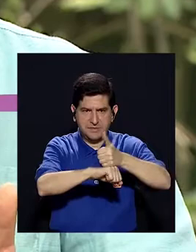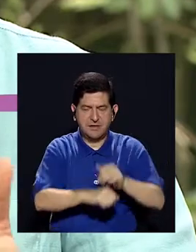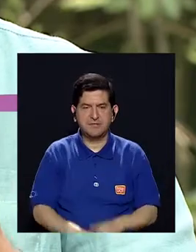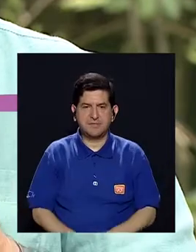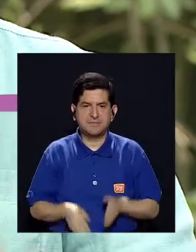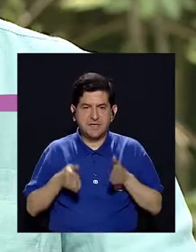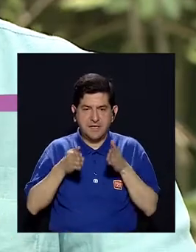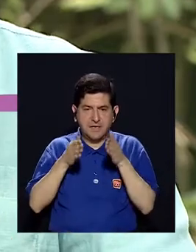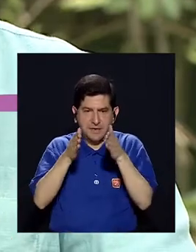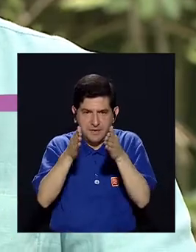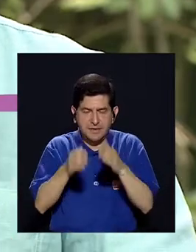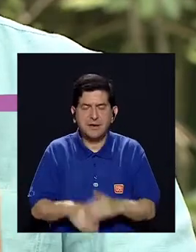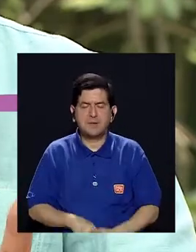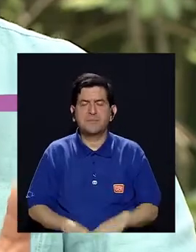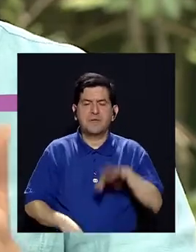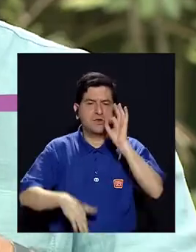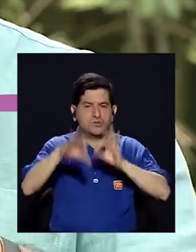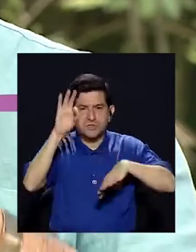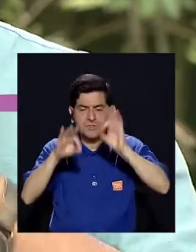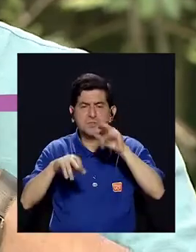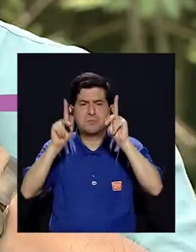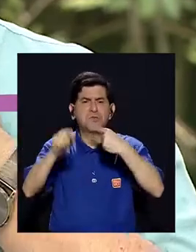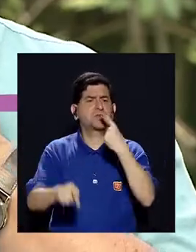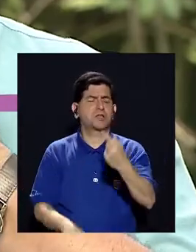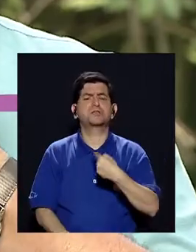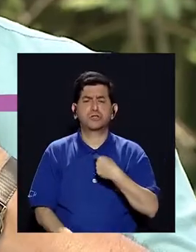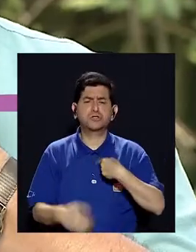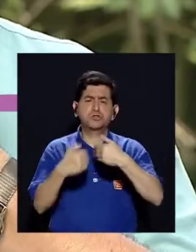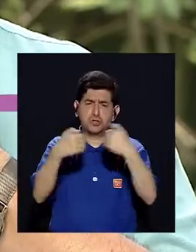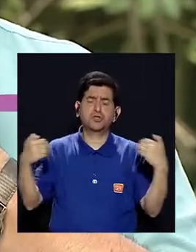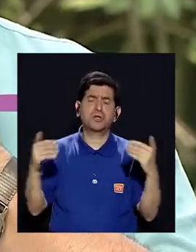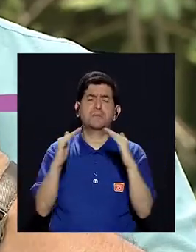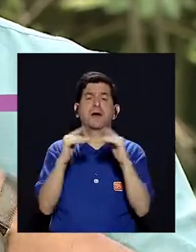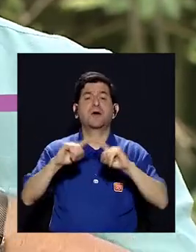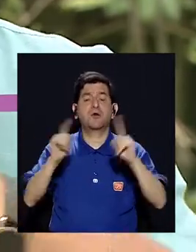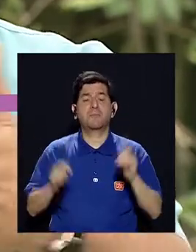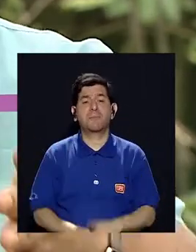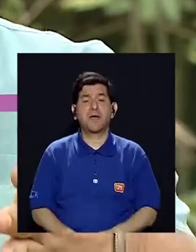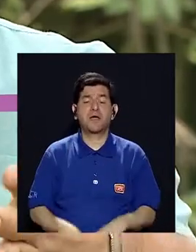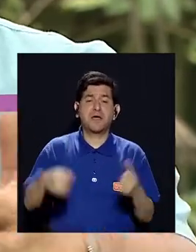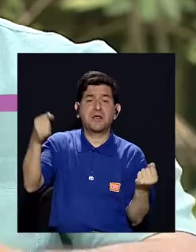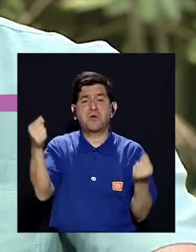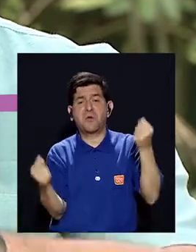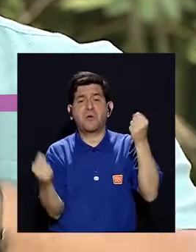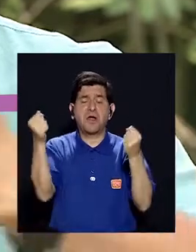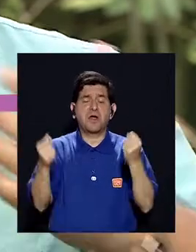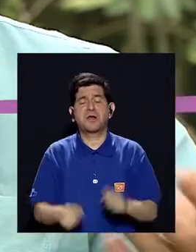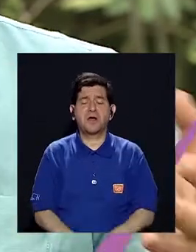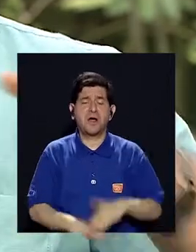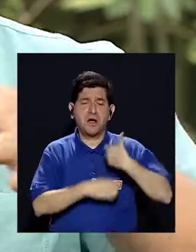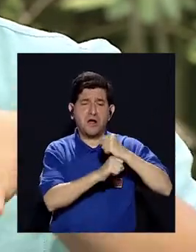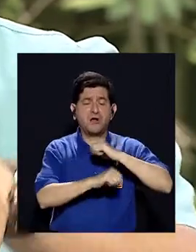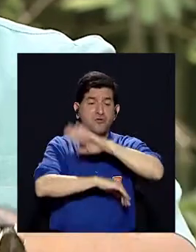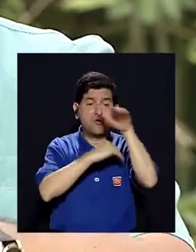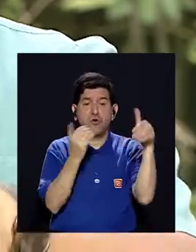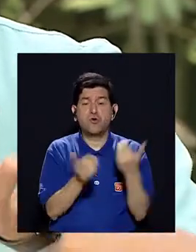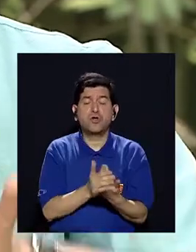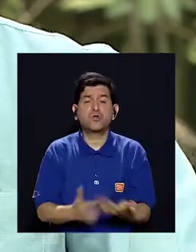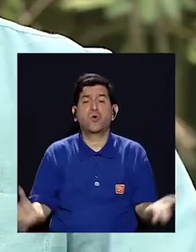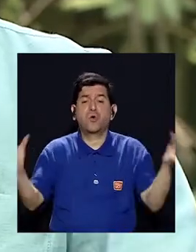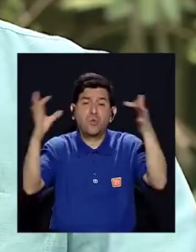rutas selectivas. Porque muchas personas dicen, yo separo en mi casa, pero llega el carro a la municipalidad y todo va para